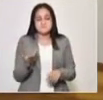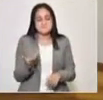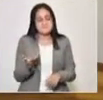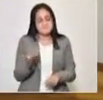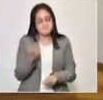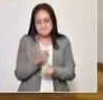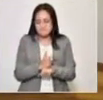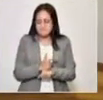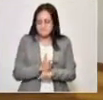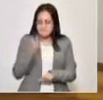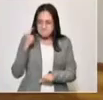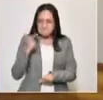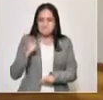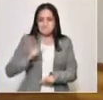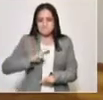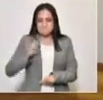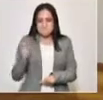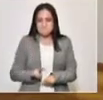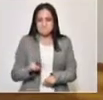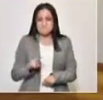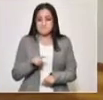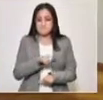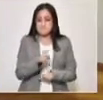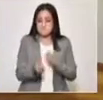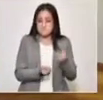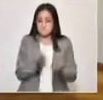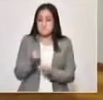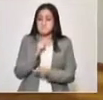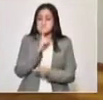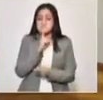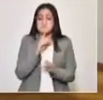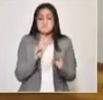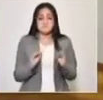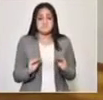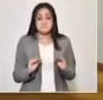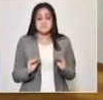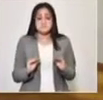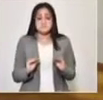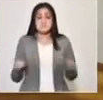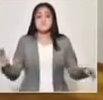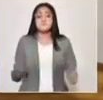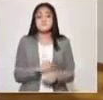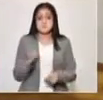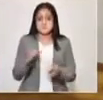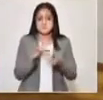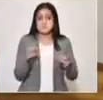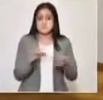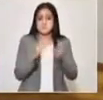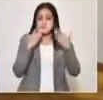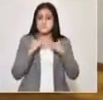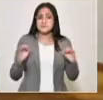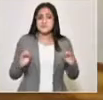graves, de silencios. ¿Por qué no explican eso?